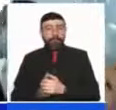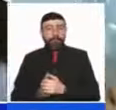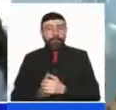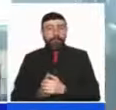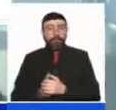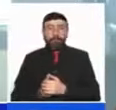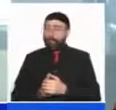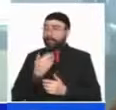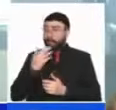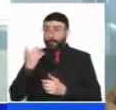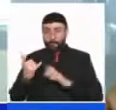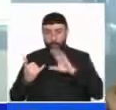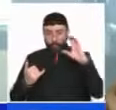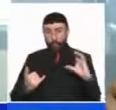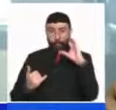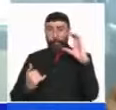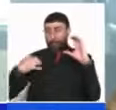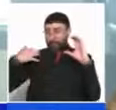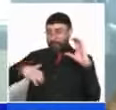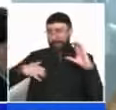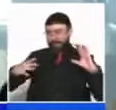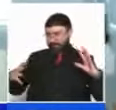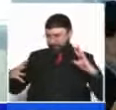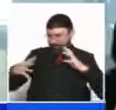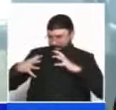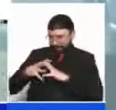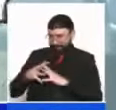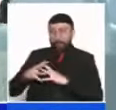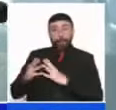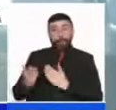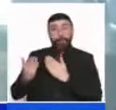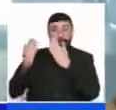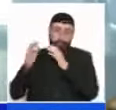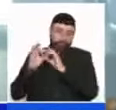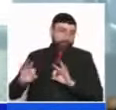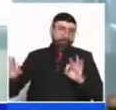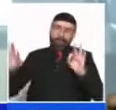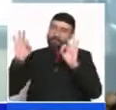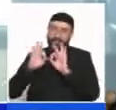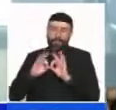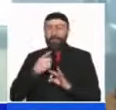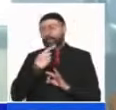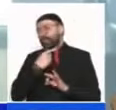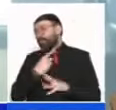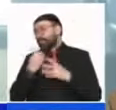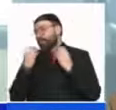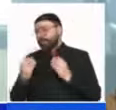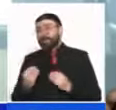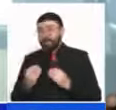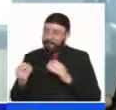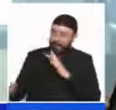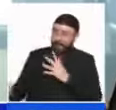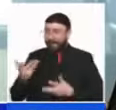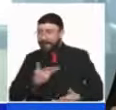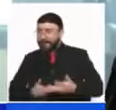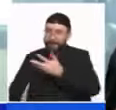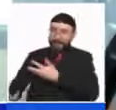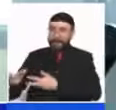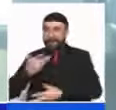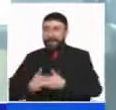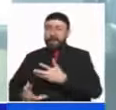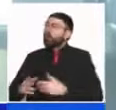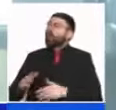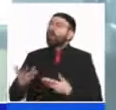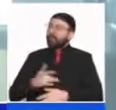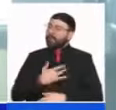relaciones bilaterales entre ambas naciones pues ha sido algo históricamente pues muy agradable, ¿no? Nos llevamos bien con los argentinos, viceversa, ¿cómo lo